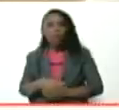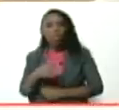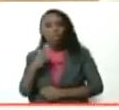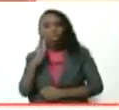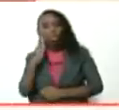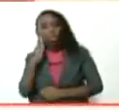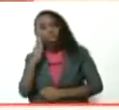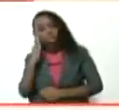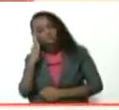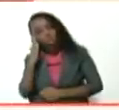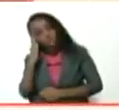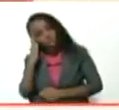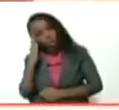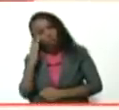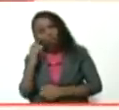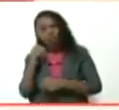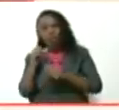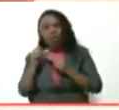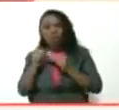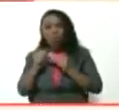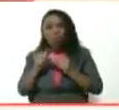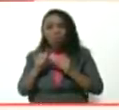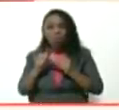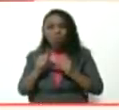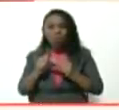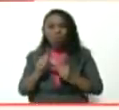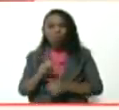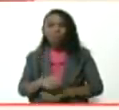adormecido, aletargado,